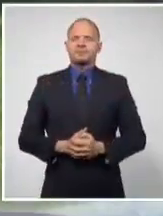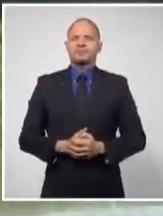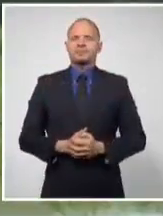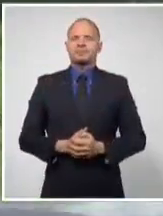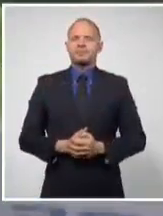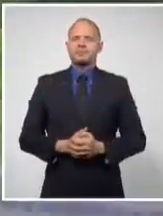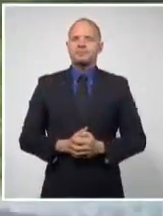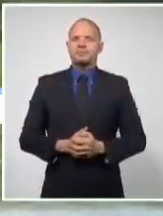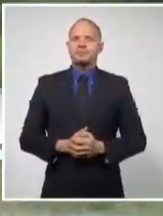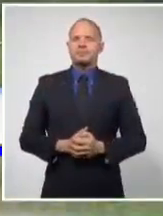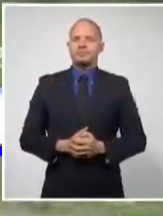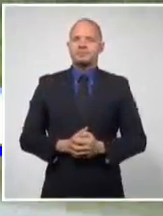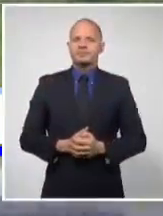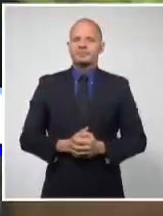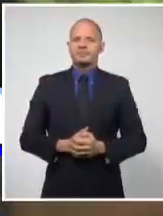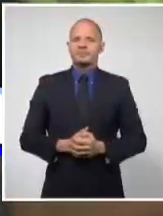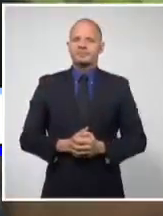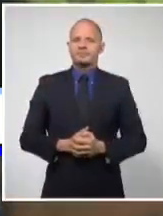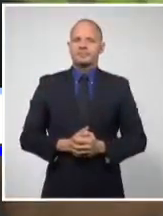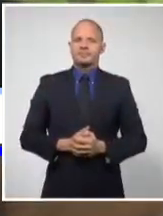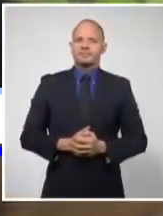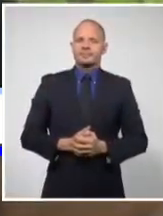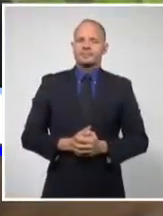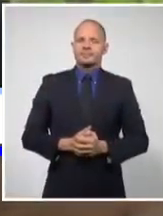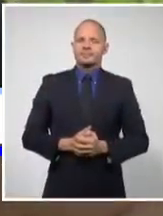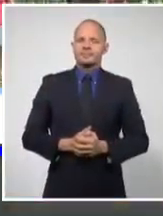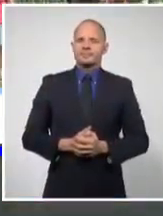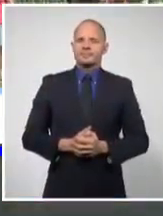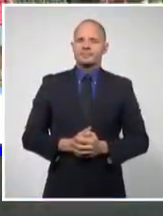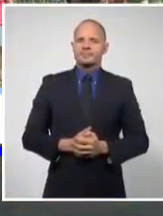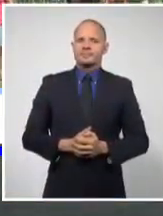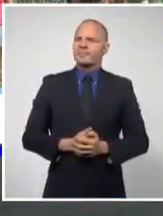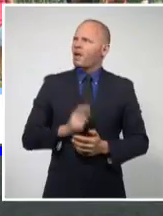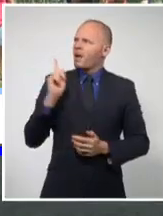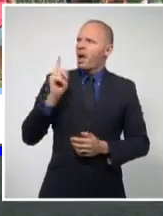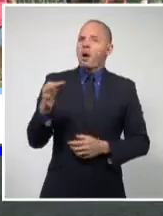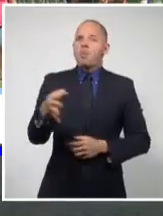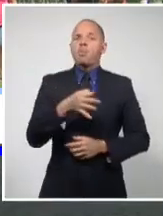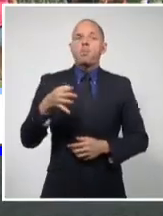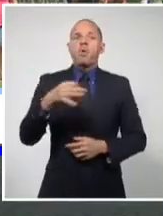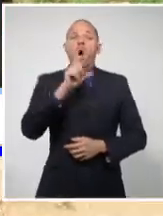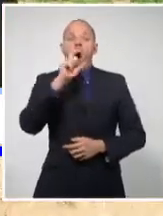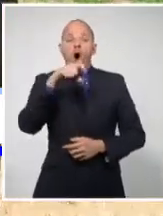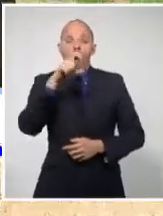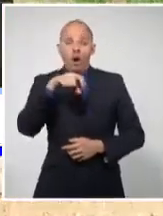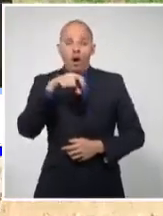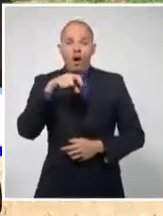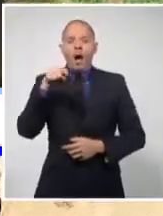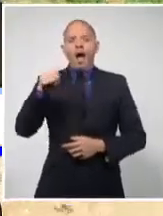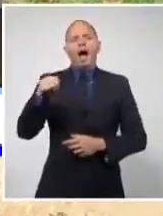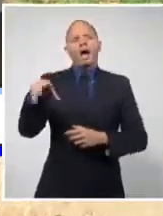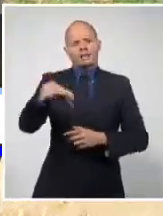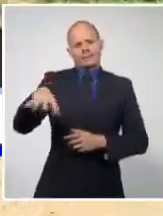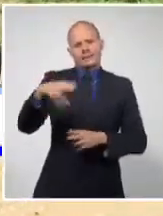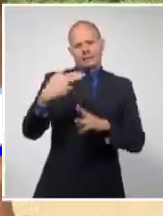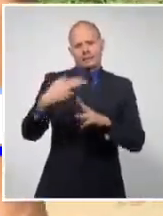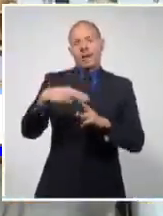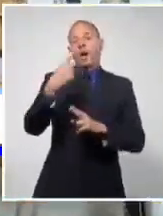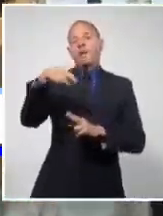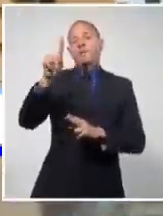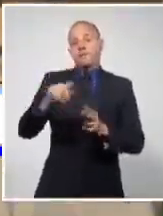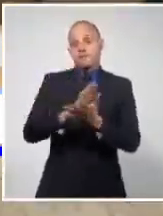Casi nadie puede entrar o salir de Primero de Mayo, una comunidad rural en el capitalino municipio de Cotorro, que hoy puso a funcionar sus